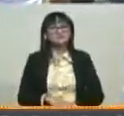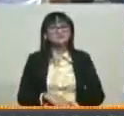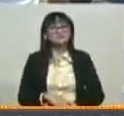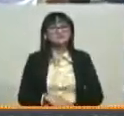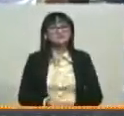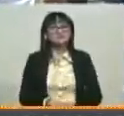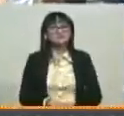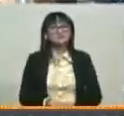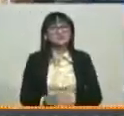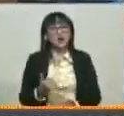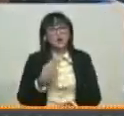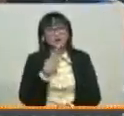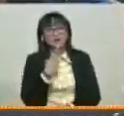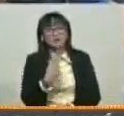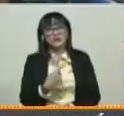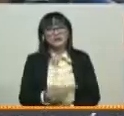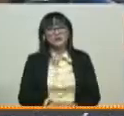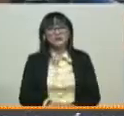Y les digo,